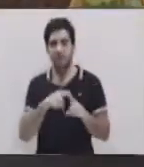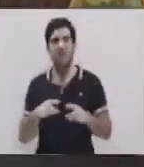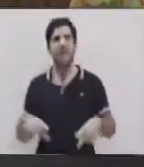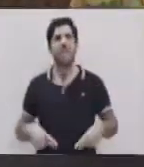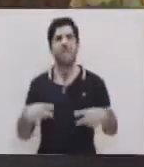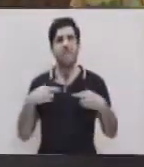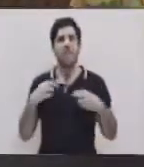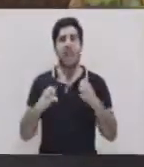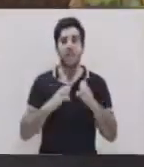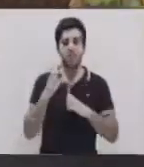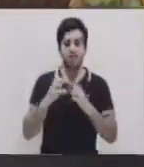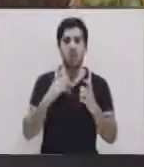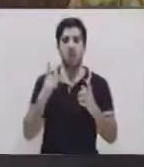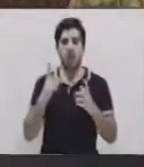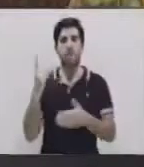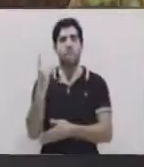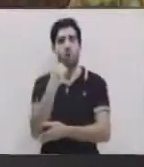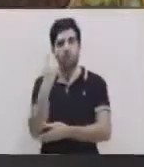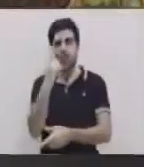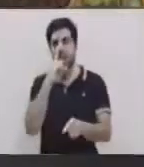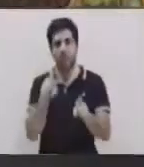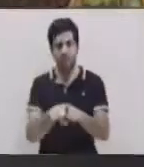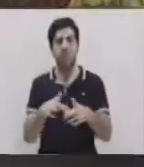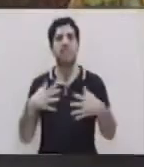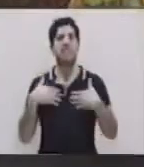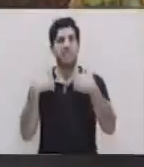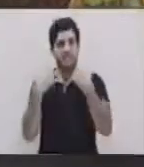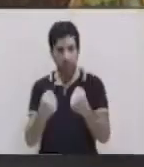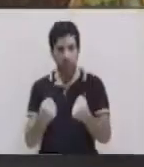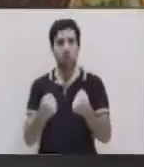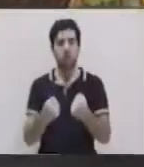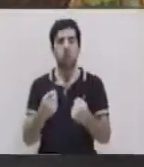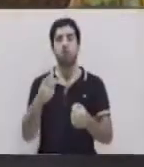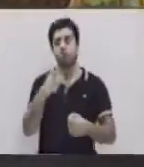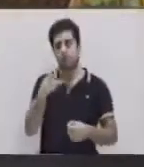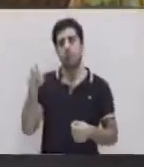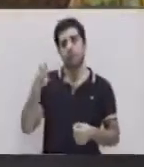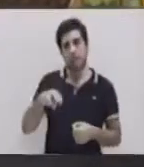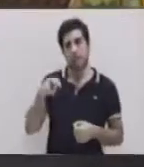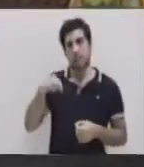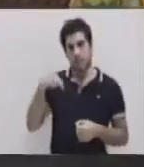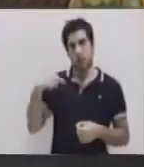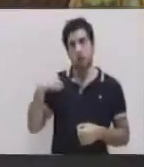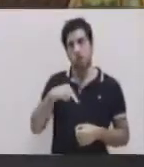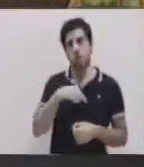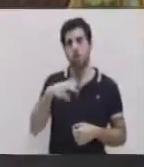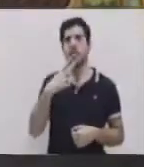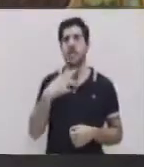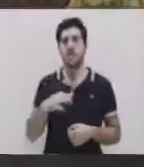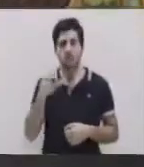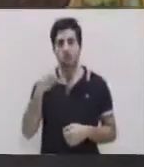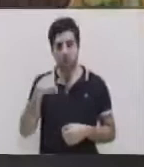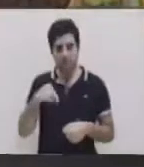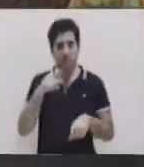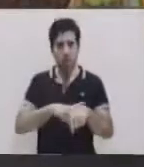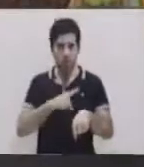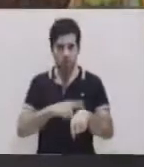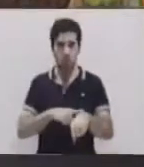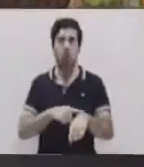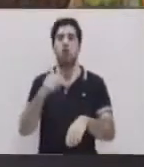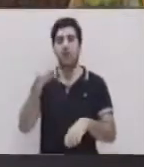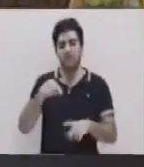emocional y física muy sana, y eso creo yo que es lo que necesitan nuestros hijos en este momento y siempre. Esos